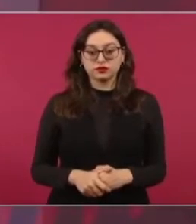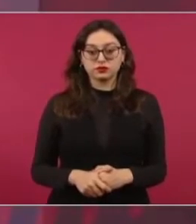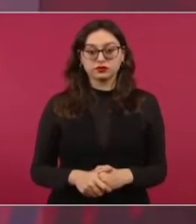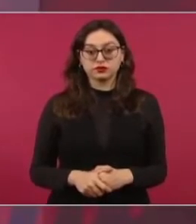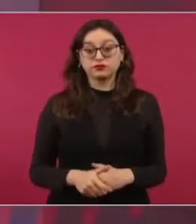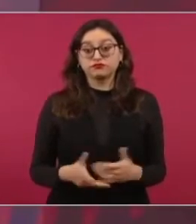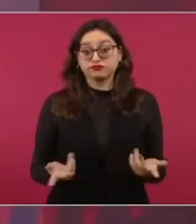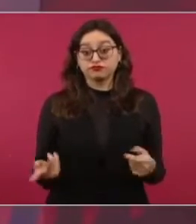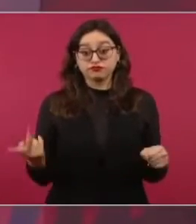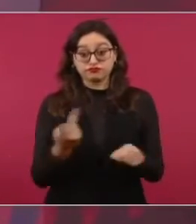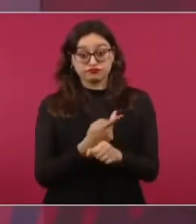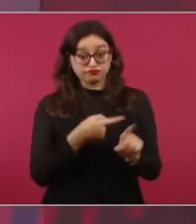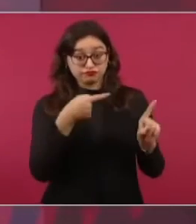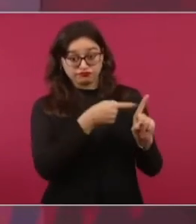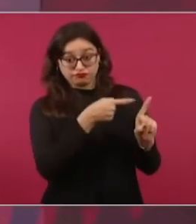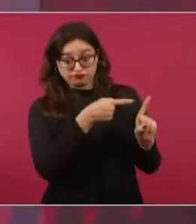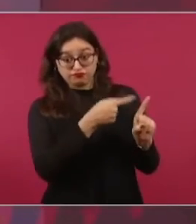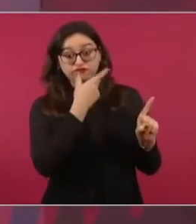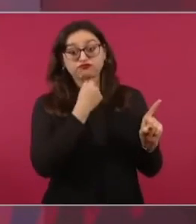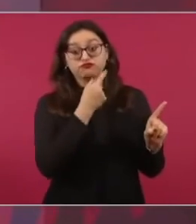con Calderón